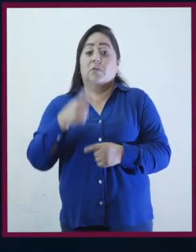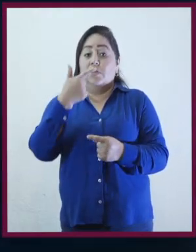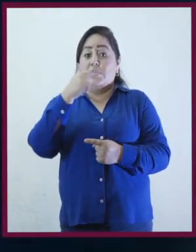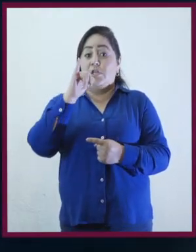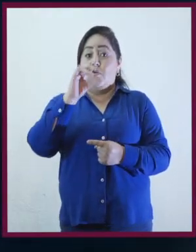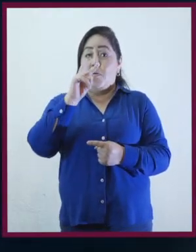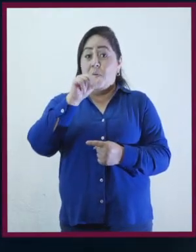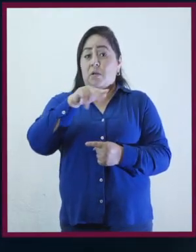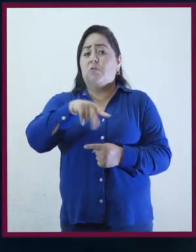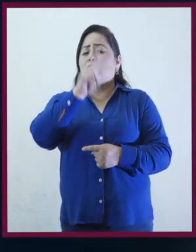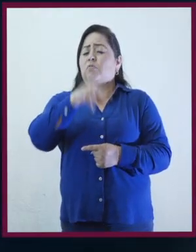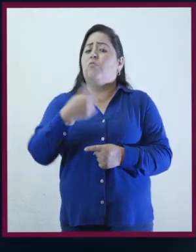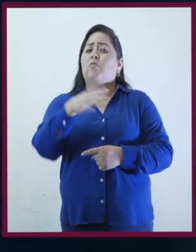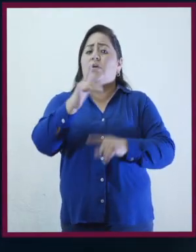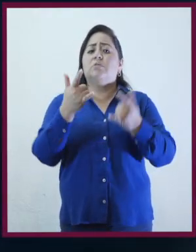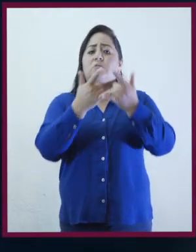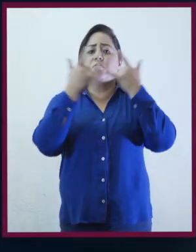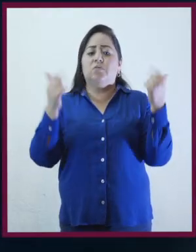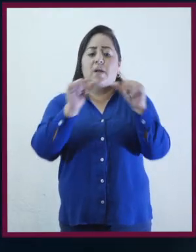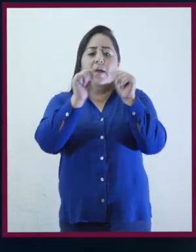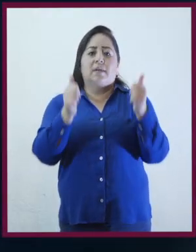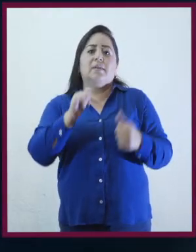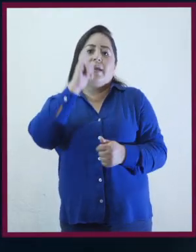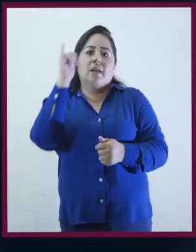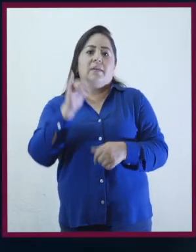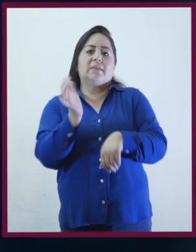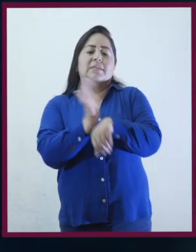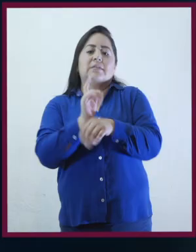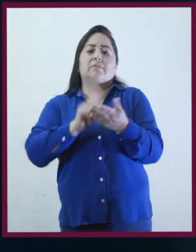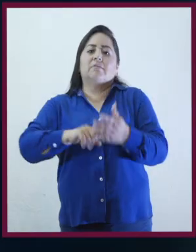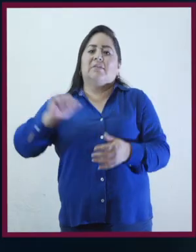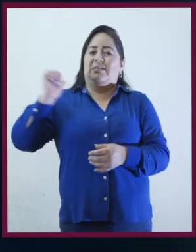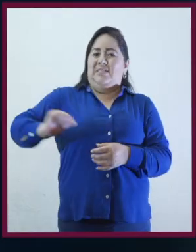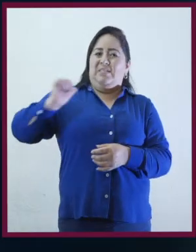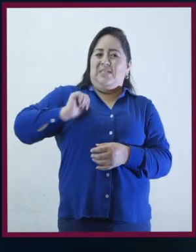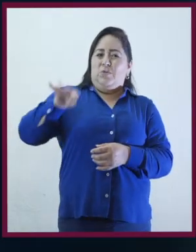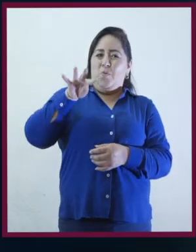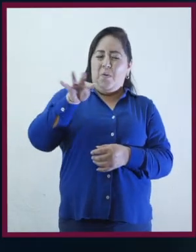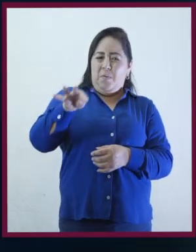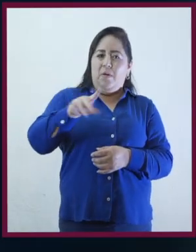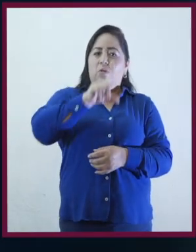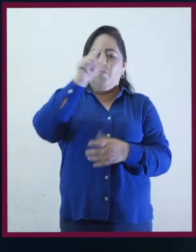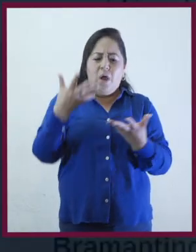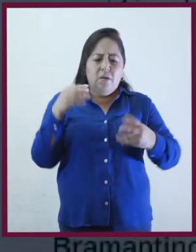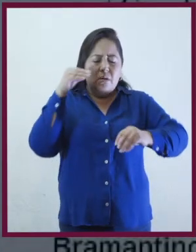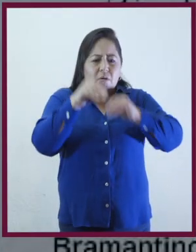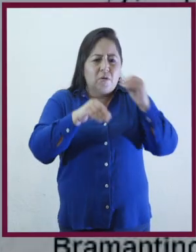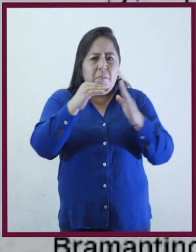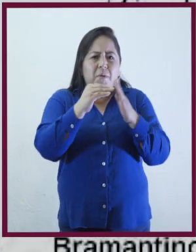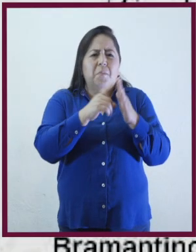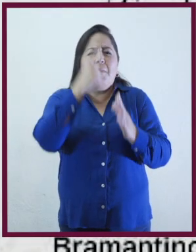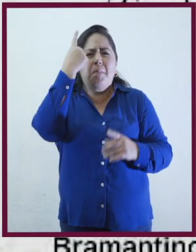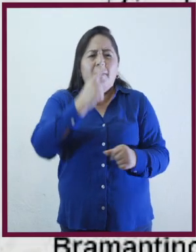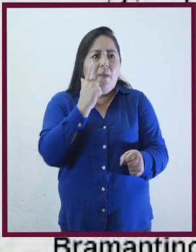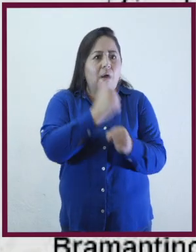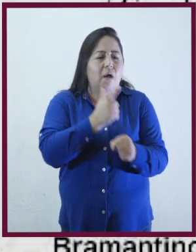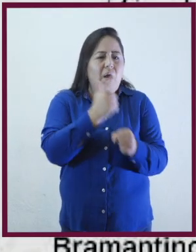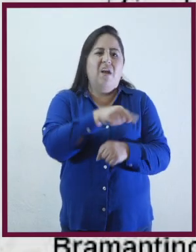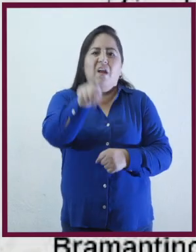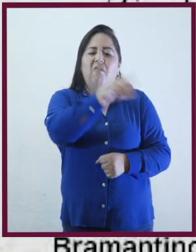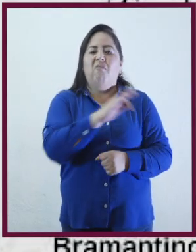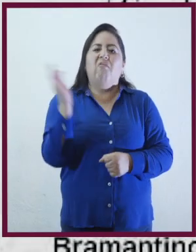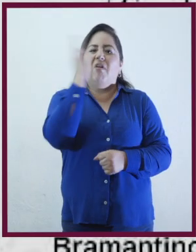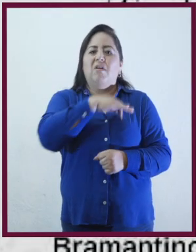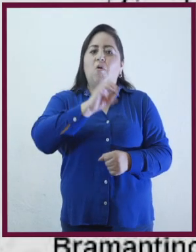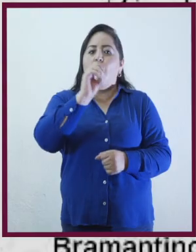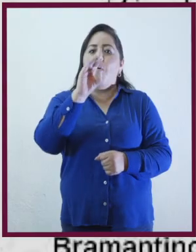Giovanni Morelli fue un historiador del arte italiano de fines del siglo XIX que desarrolló un método para descubrir a los